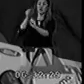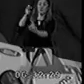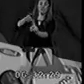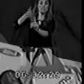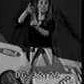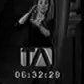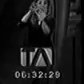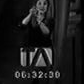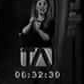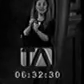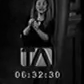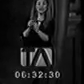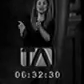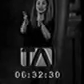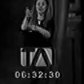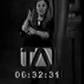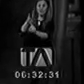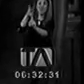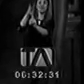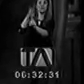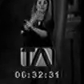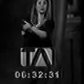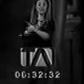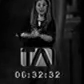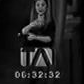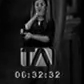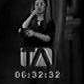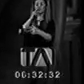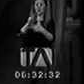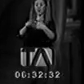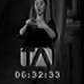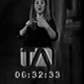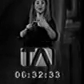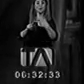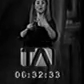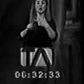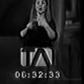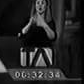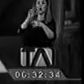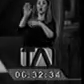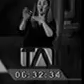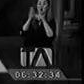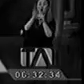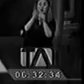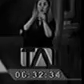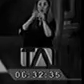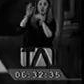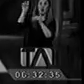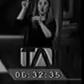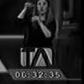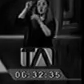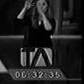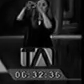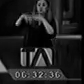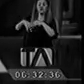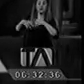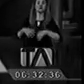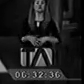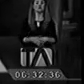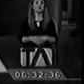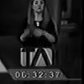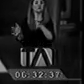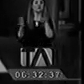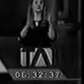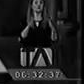de magnicidio. Arreglaron filmaciones con el exclusivo propósito de acusar y